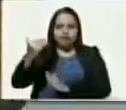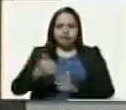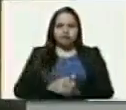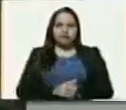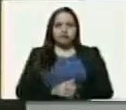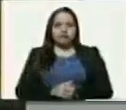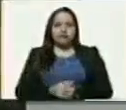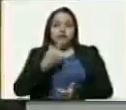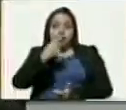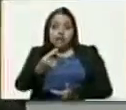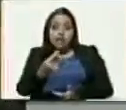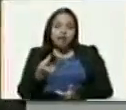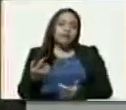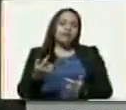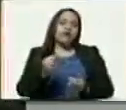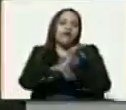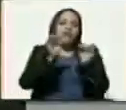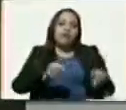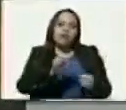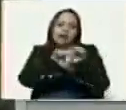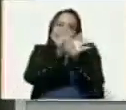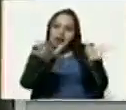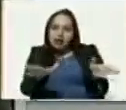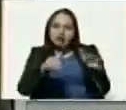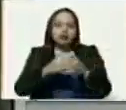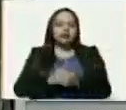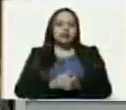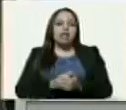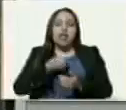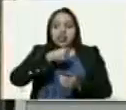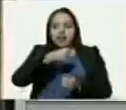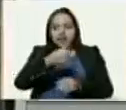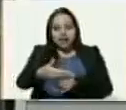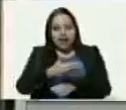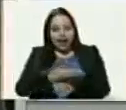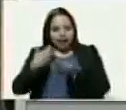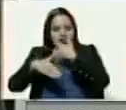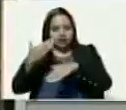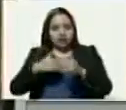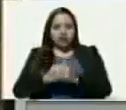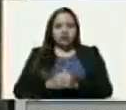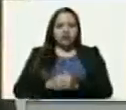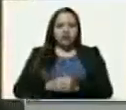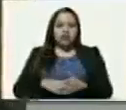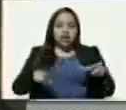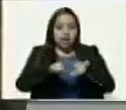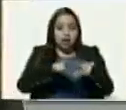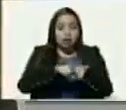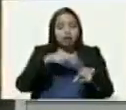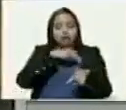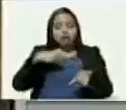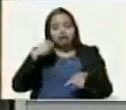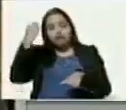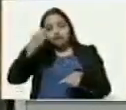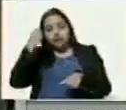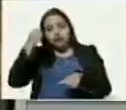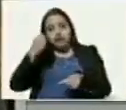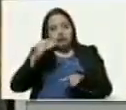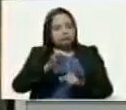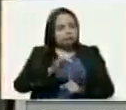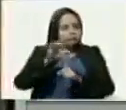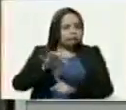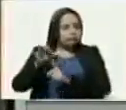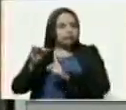dijimos de una forma muy clara y precisa en la entrevista pasada, y ha sido los elementos que nosotros hemos considerado. Pedro